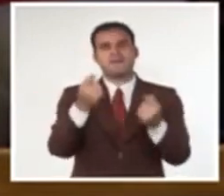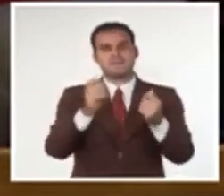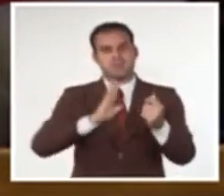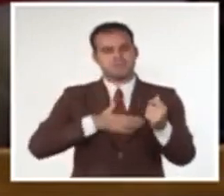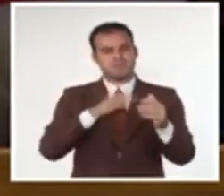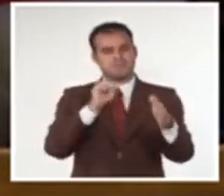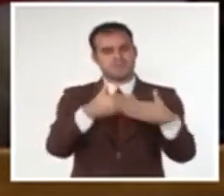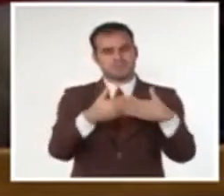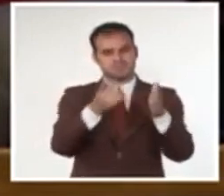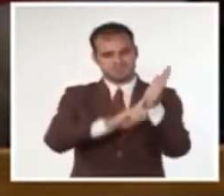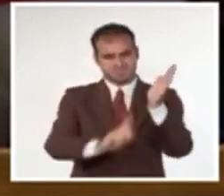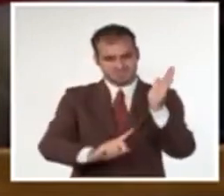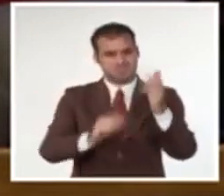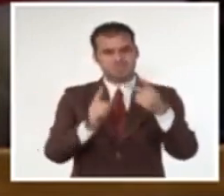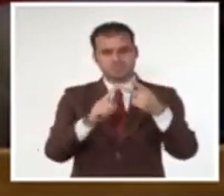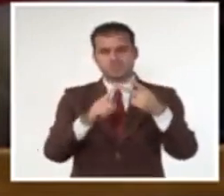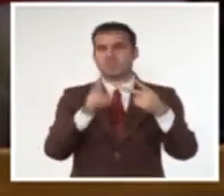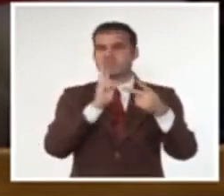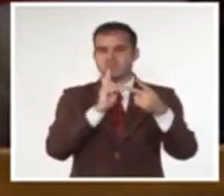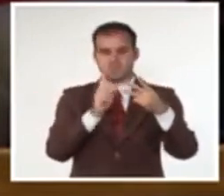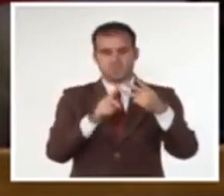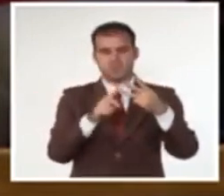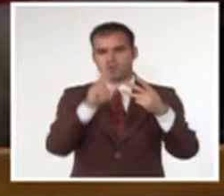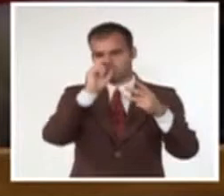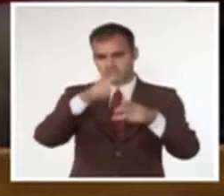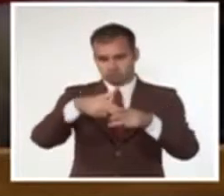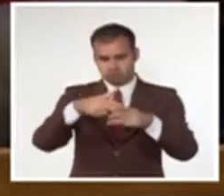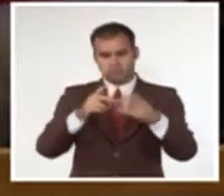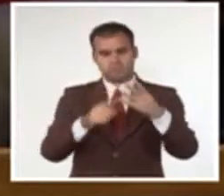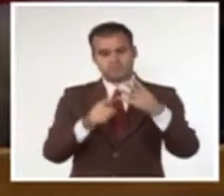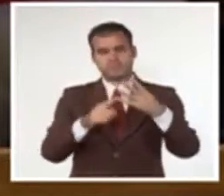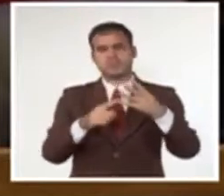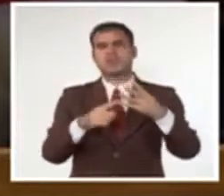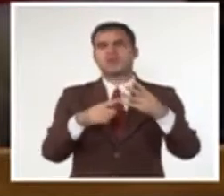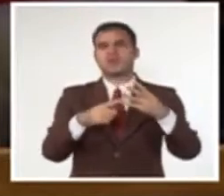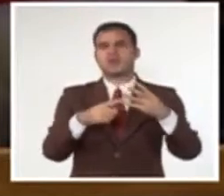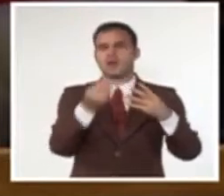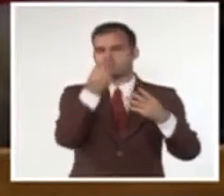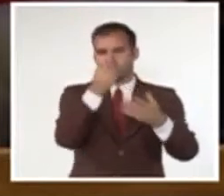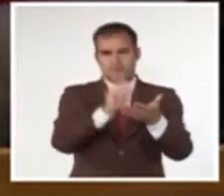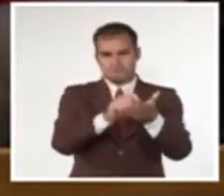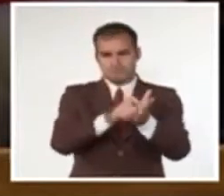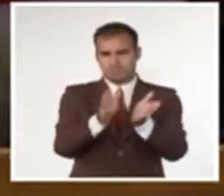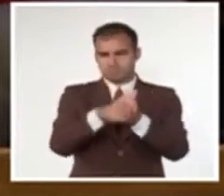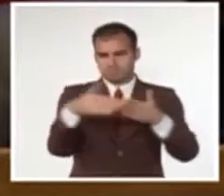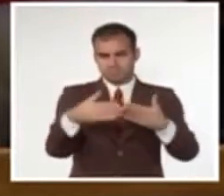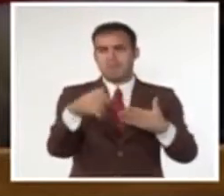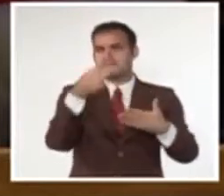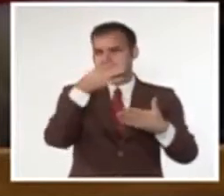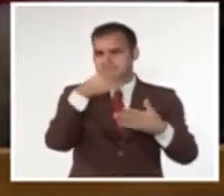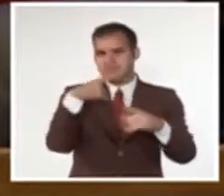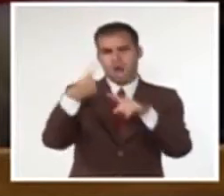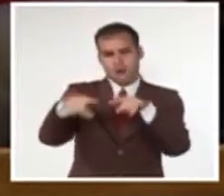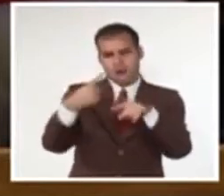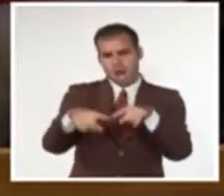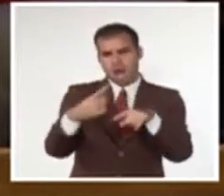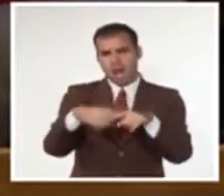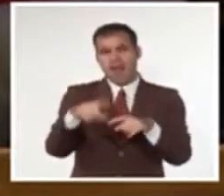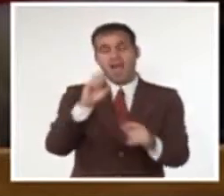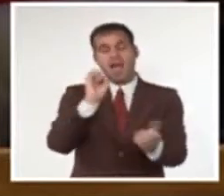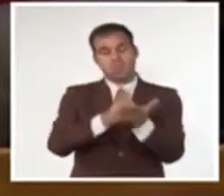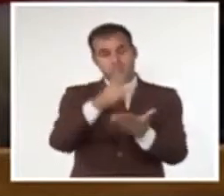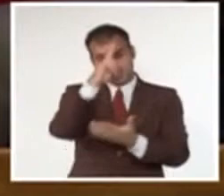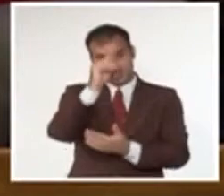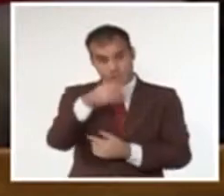los combustibles, la canasta familiar, los medicamentos, las inversiones en salud y educación, por solo